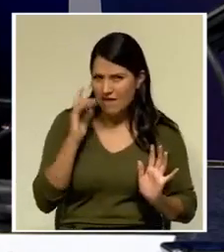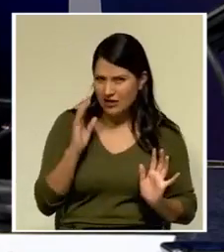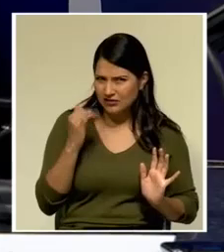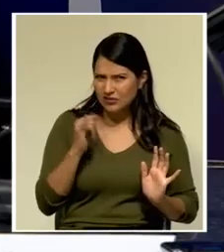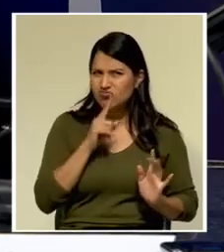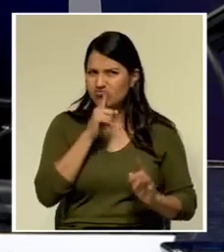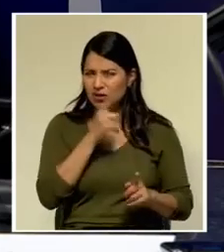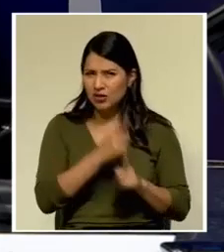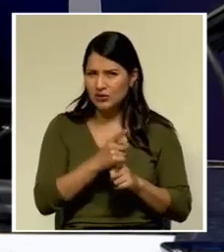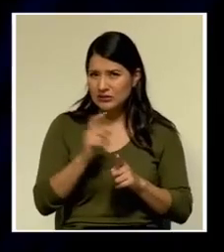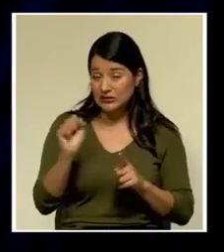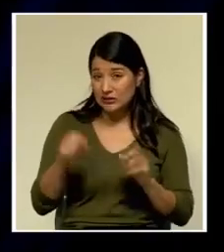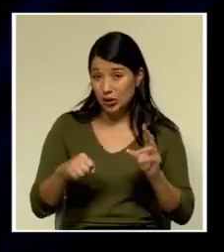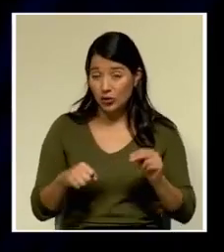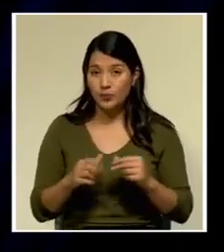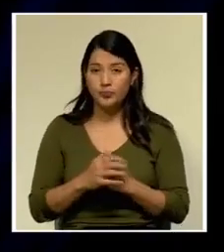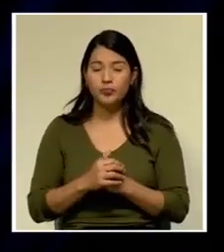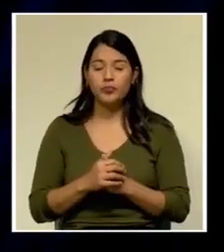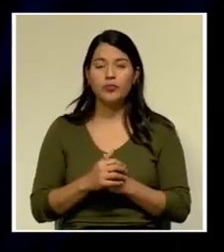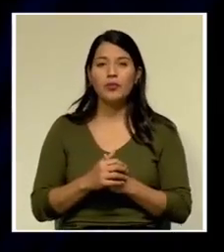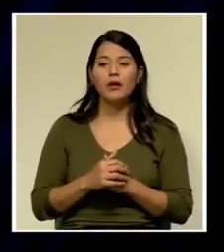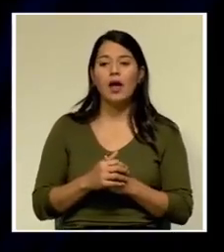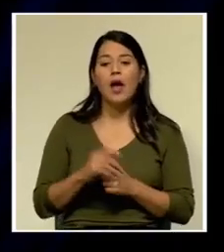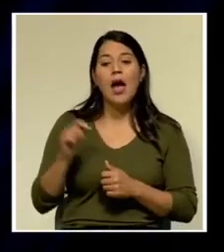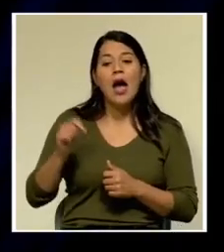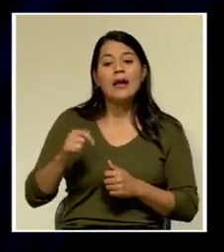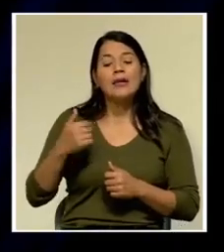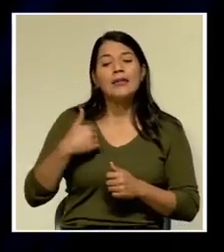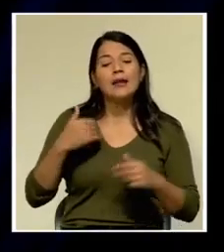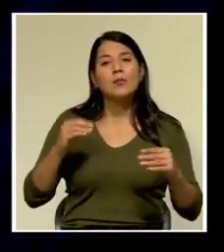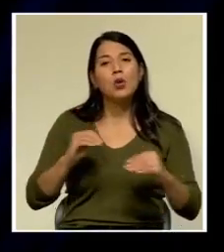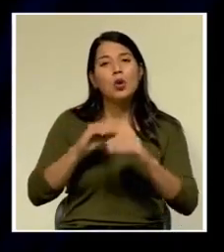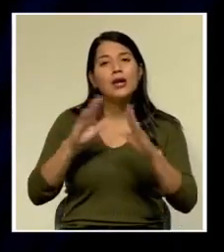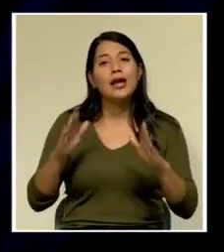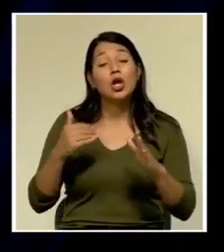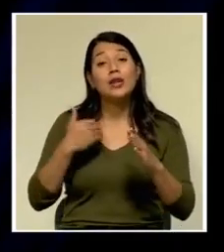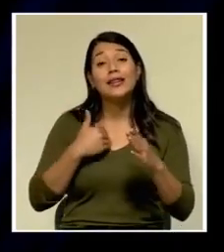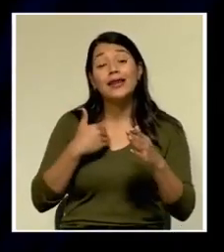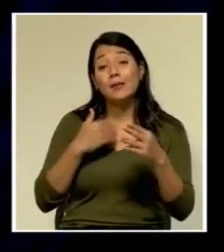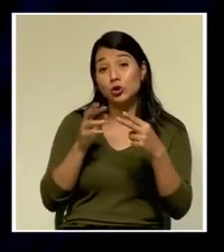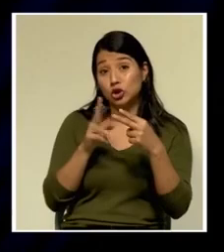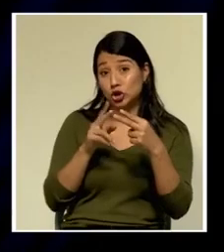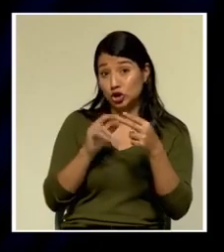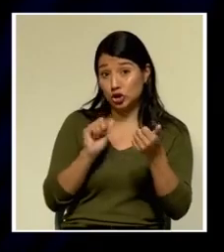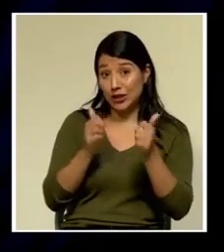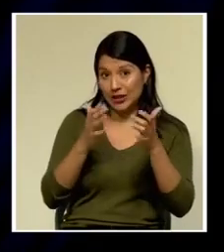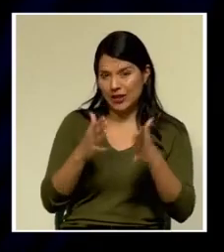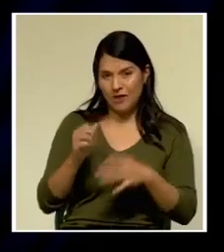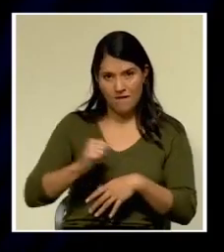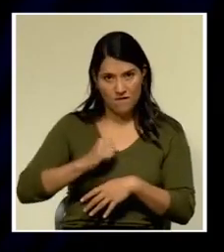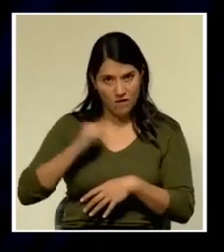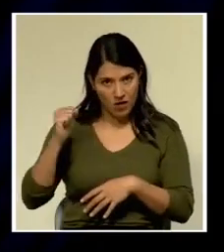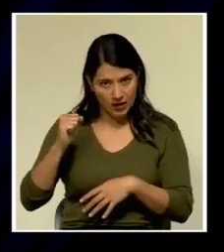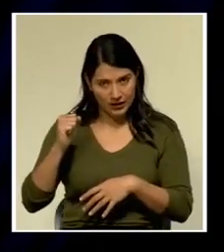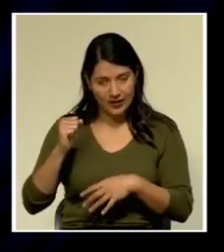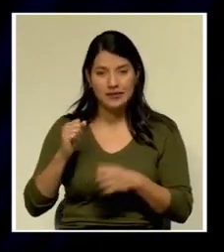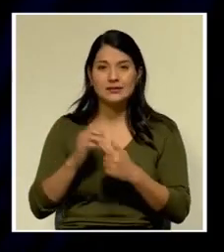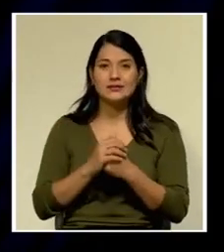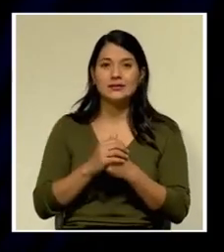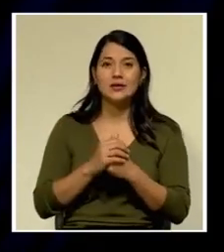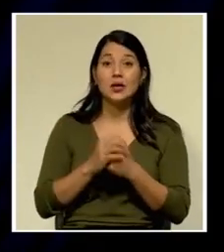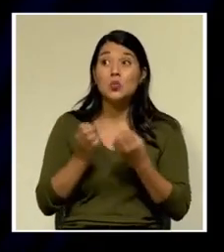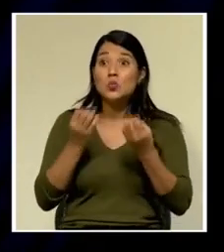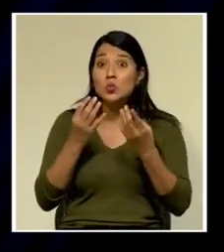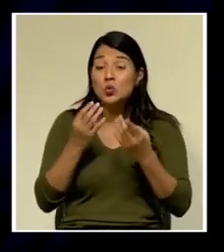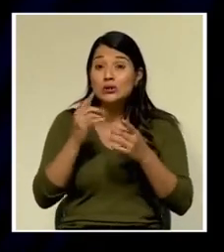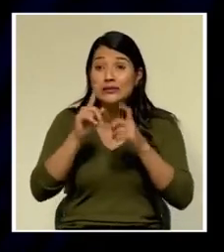resultó. Aquí lo que está claro es que hay dos contendientes muy fuertes, un cuerpo de encuestas